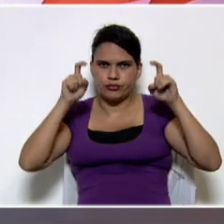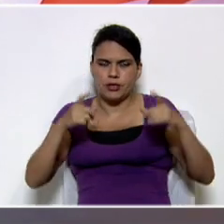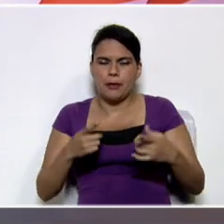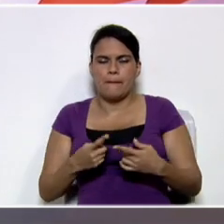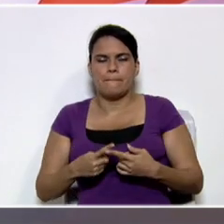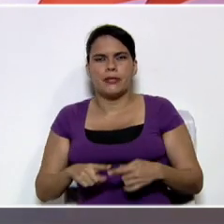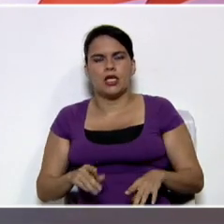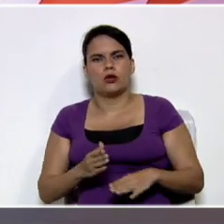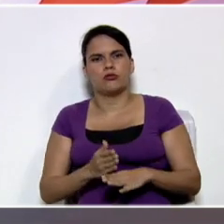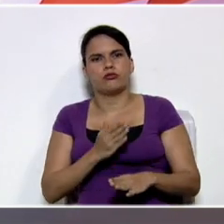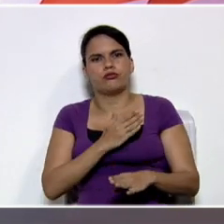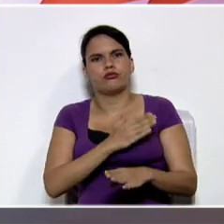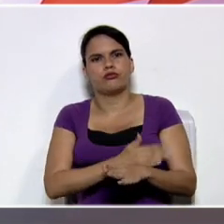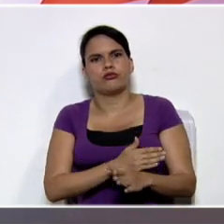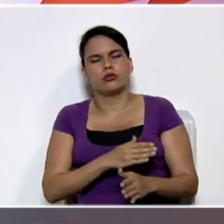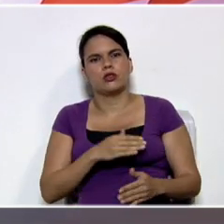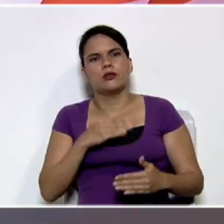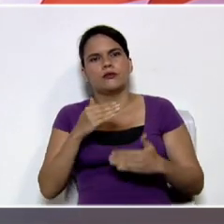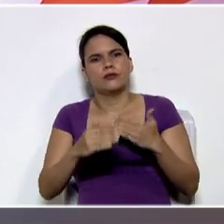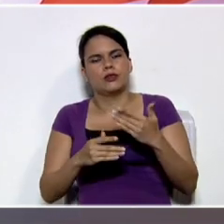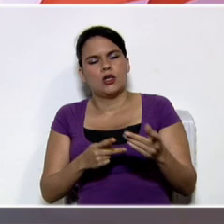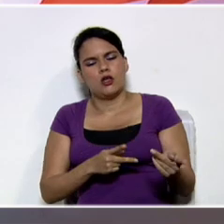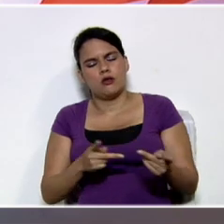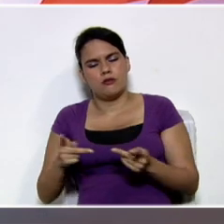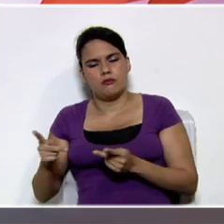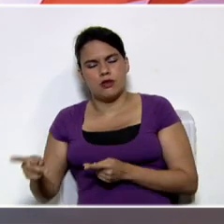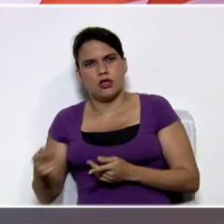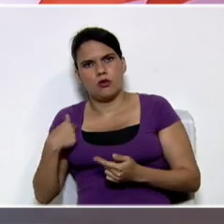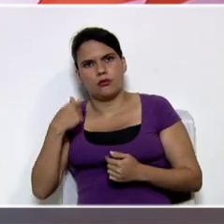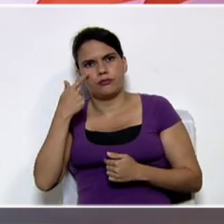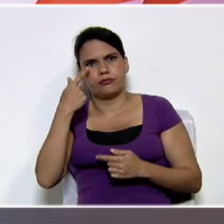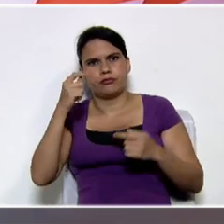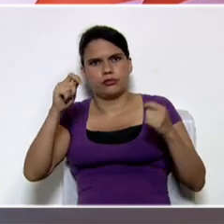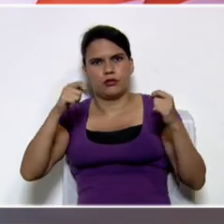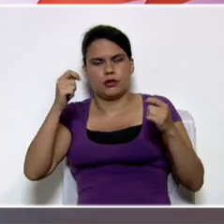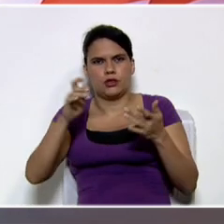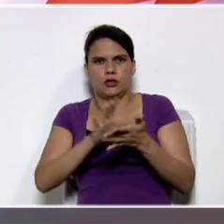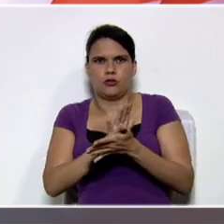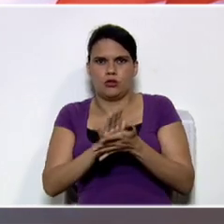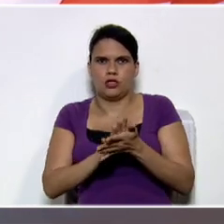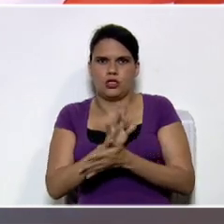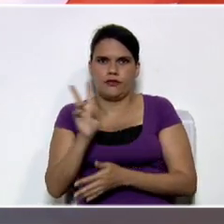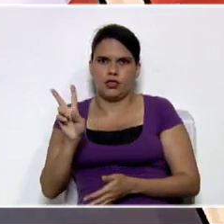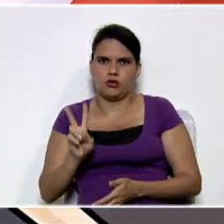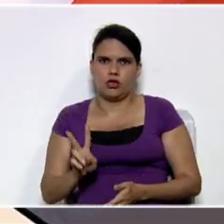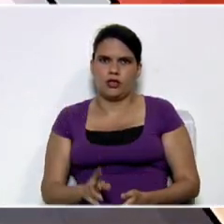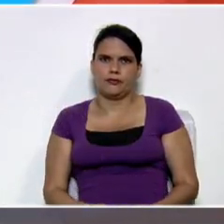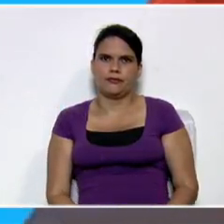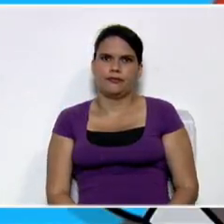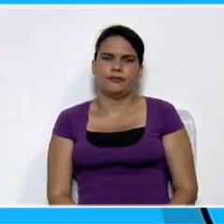de avanzar, los invito a disfrutar el video de lengua de señas venezolana.